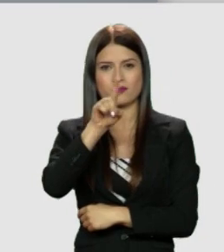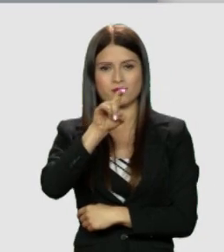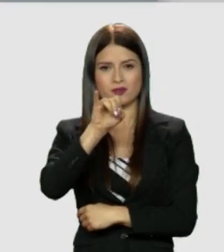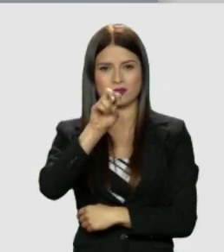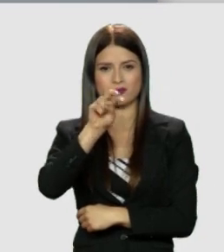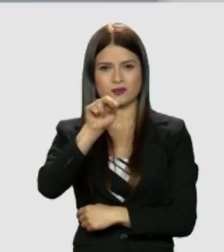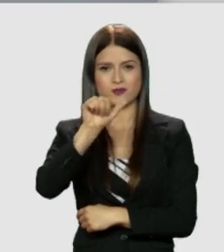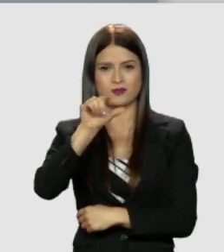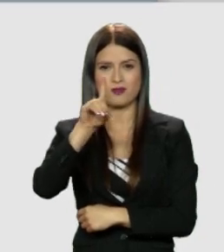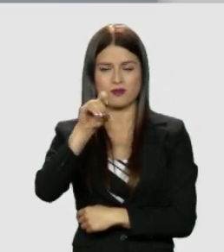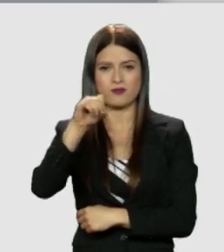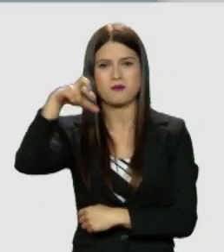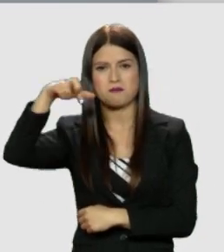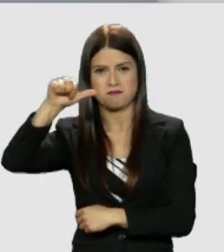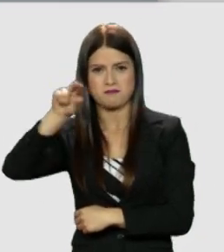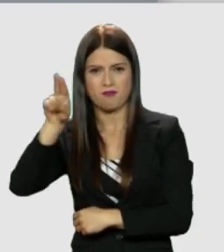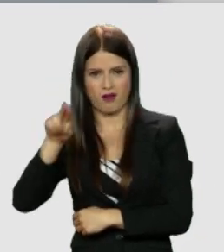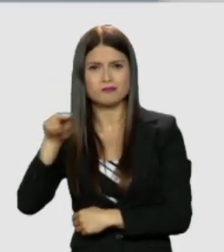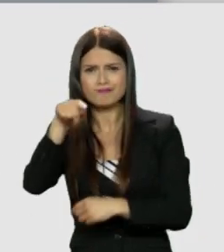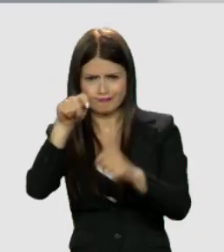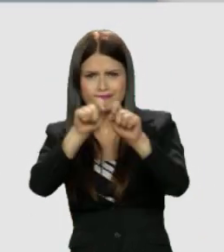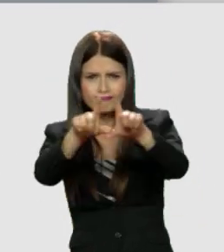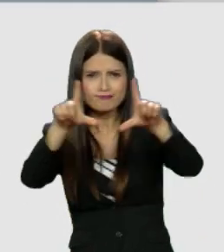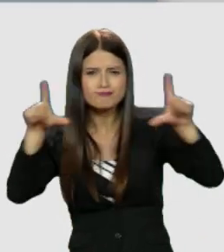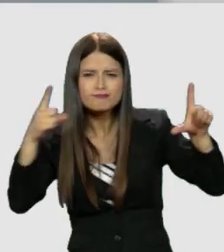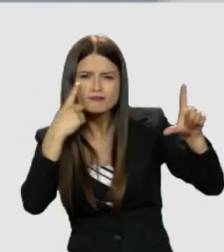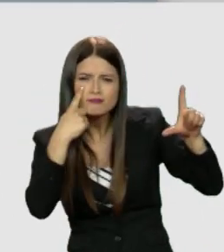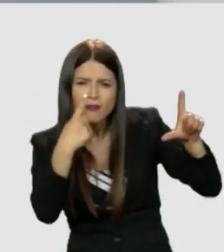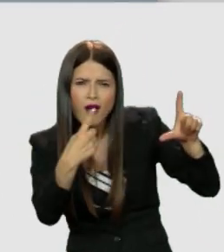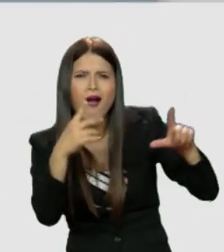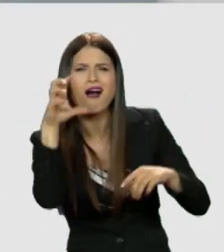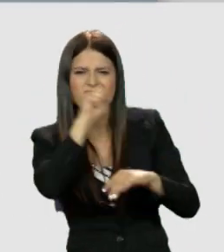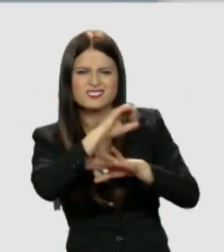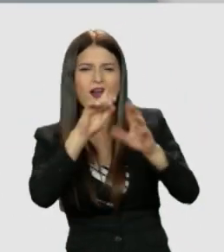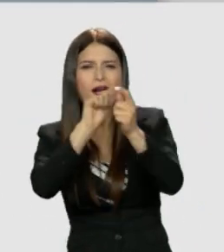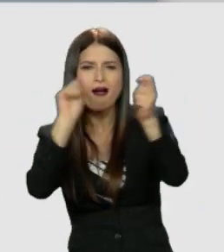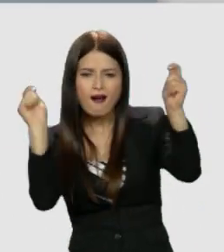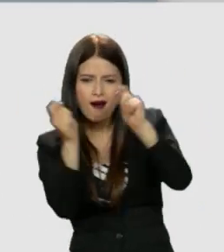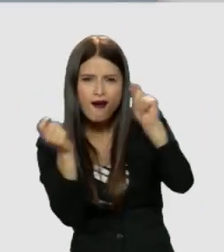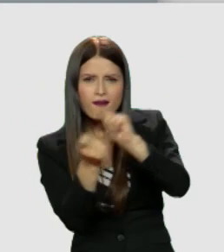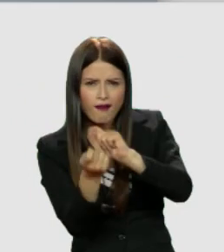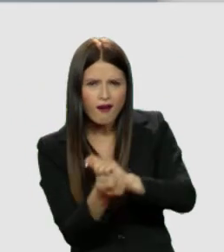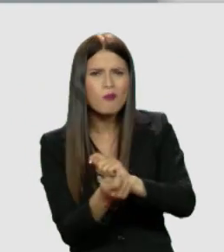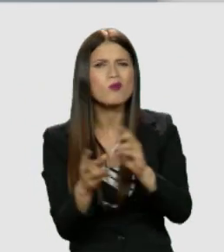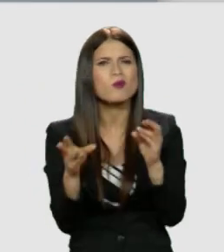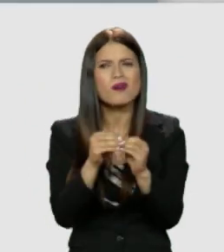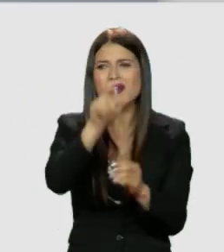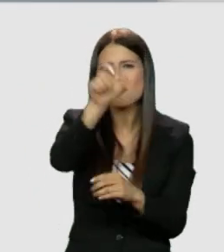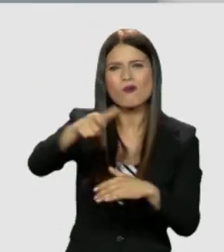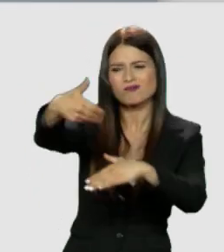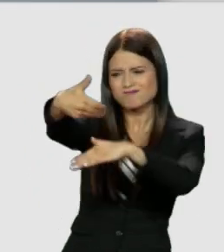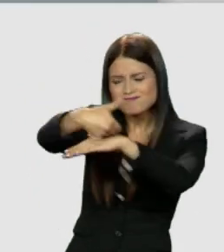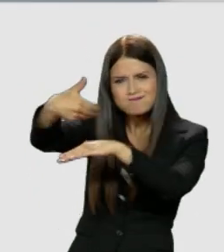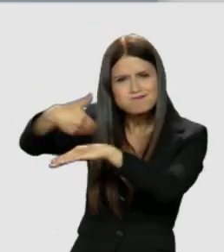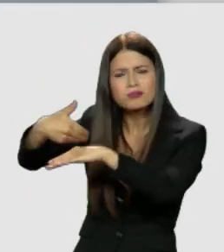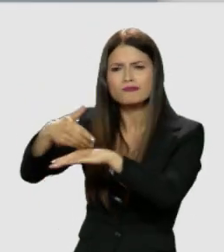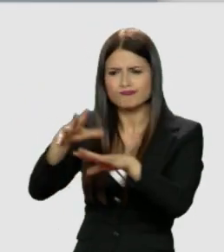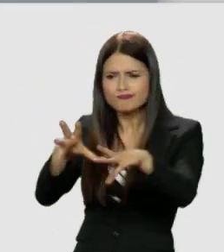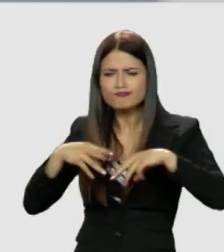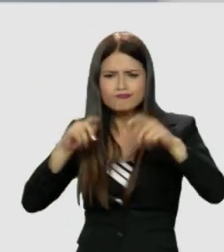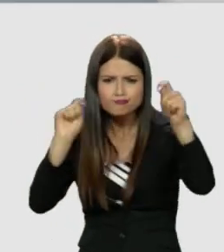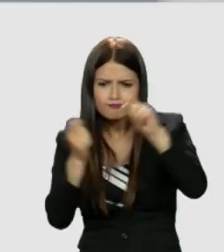puede comprobar que se hicieron cambios de fondo y que se atendieron la gran mayoría de las solicitudes y